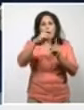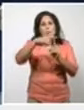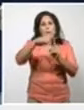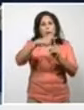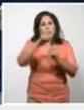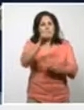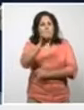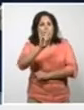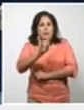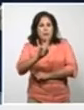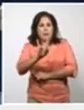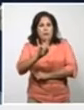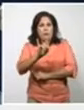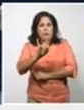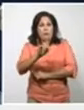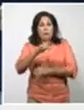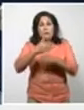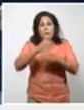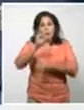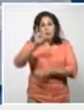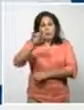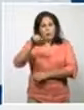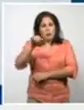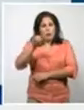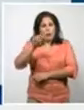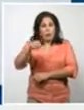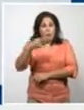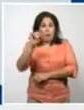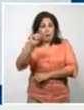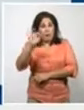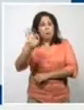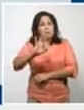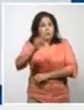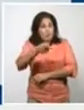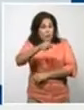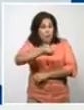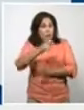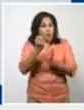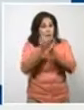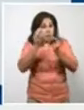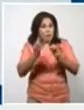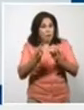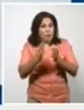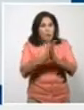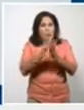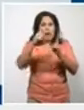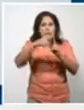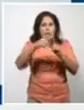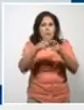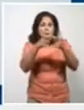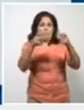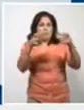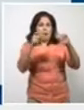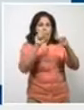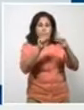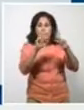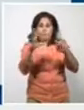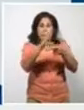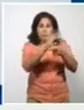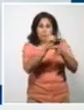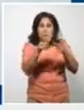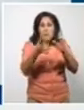19 casos, el 86,3% de los casos confirmados ayer pertenecen a la provincia de Matanzas.